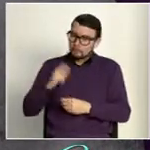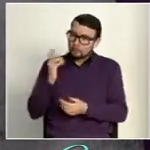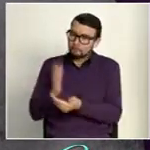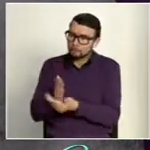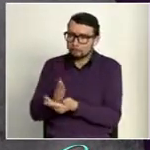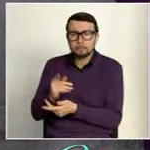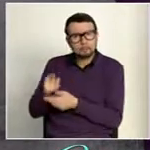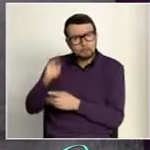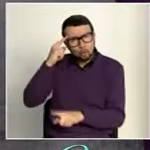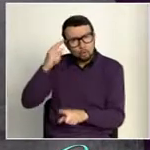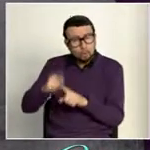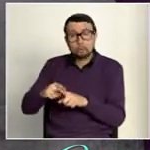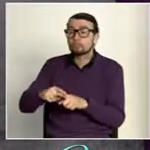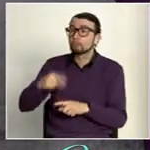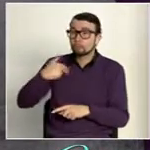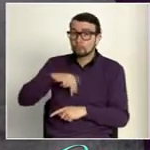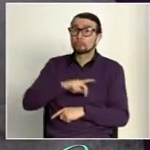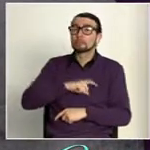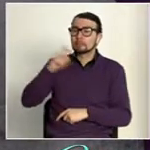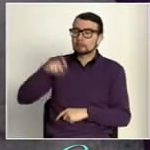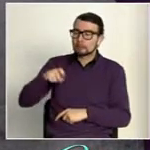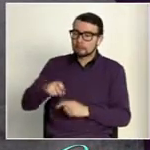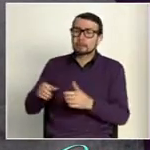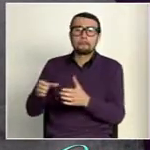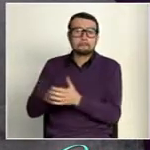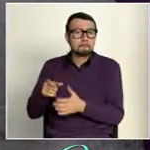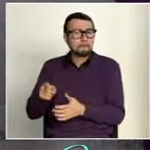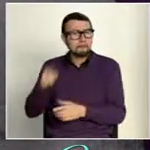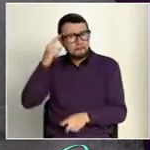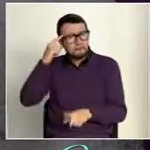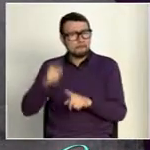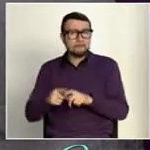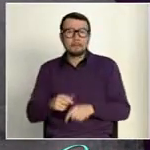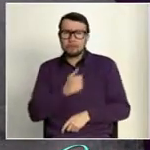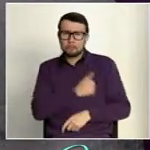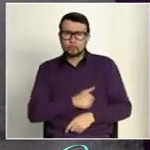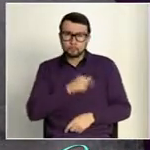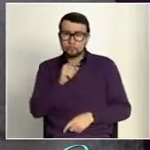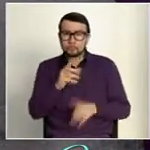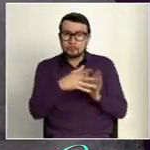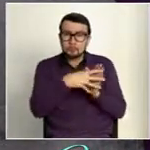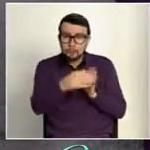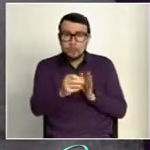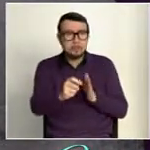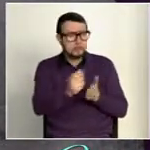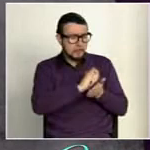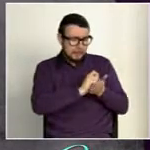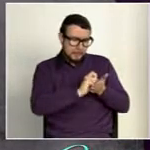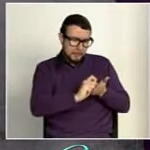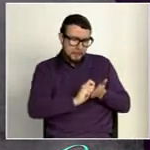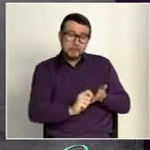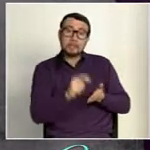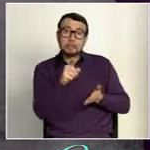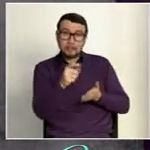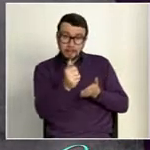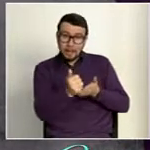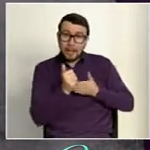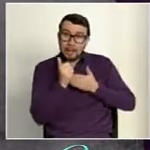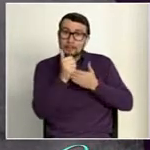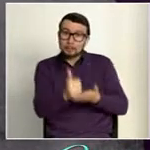finalidad que nosotros tenemos en Conexión Vital. Entonces vamos a copiar unas fórmulas que nos pueden ayudar a mejorar esa